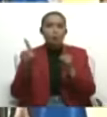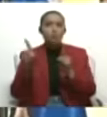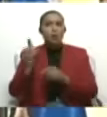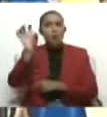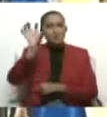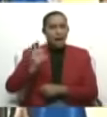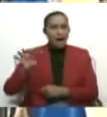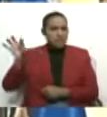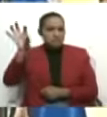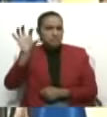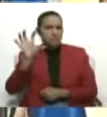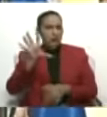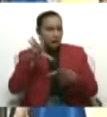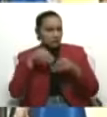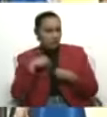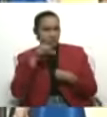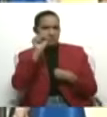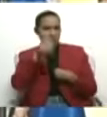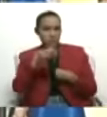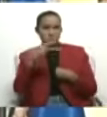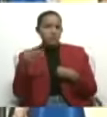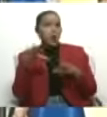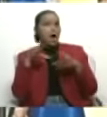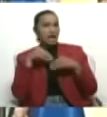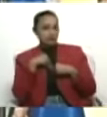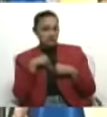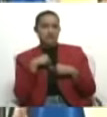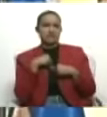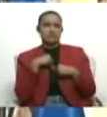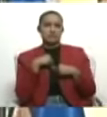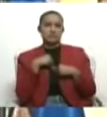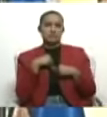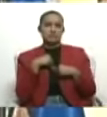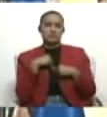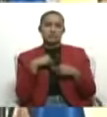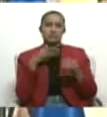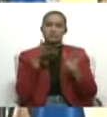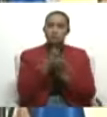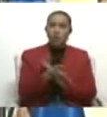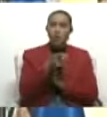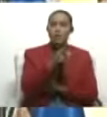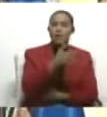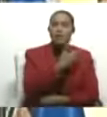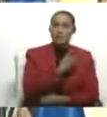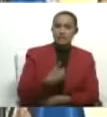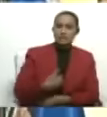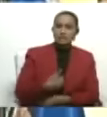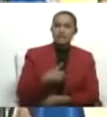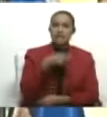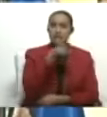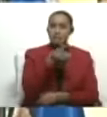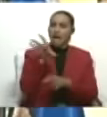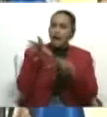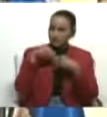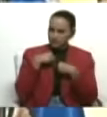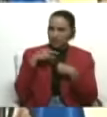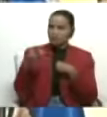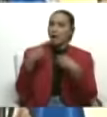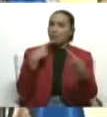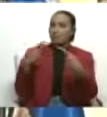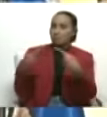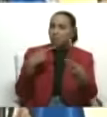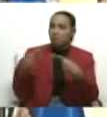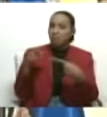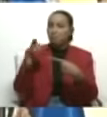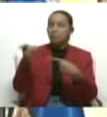países. La posición del presidente de Venezuela y de su gobierno es que dialogar.